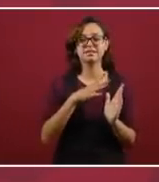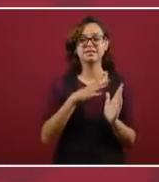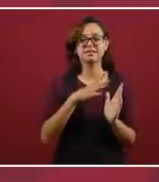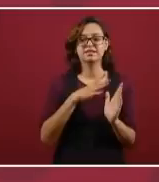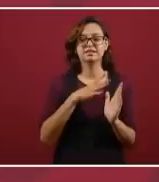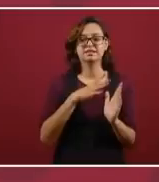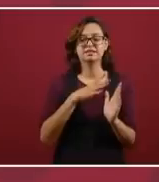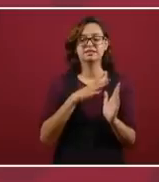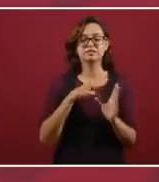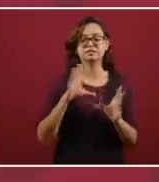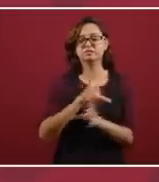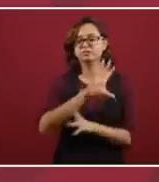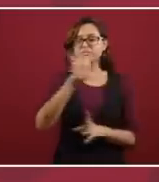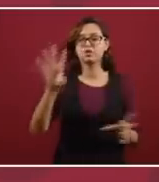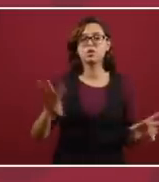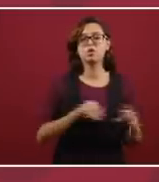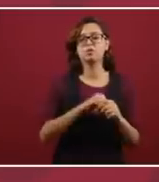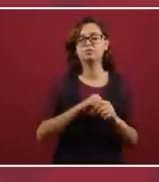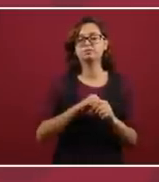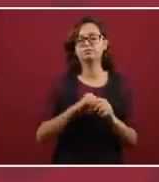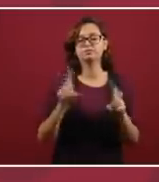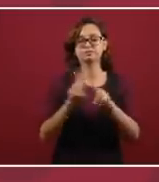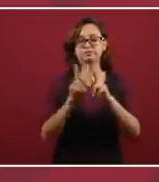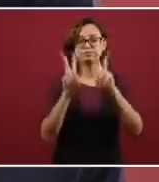la filosofía